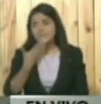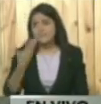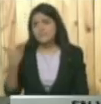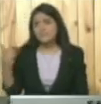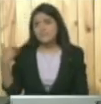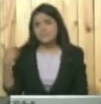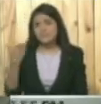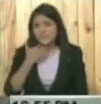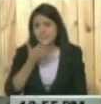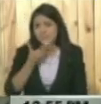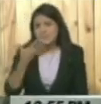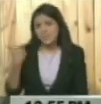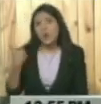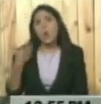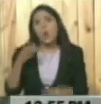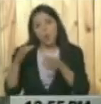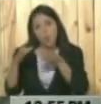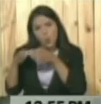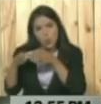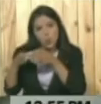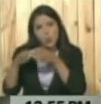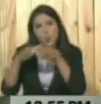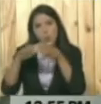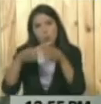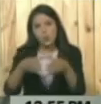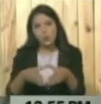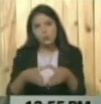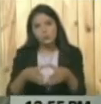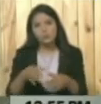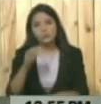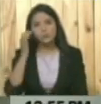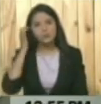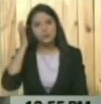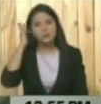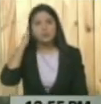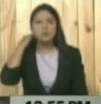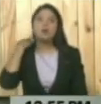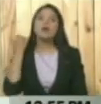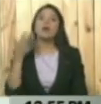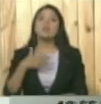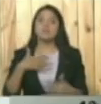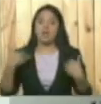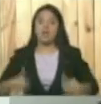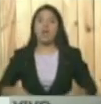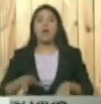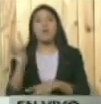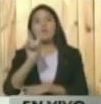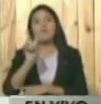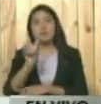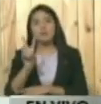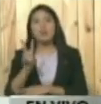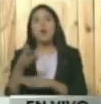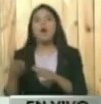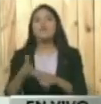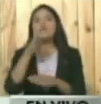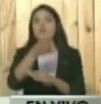Recientemente, una delegación de nuestro gobierno estuvo en Haití.